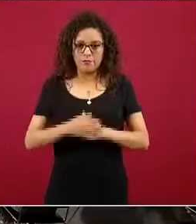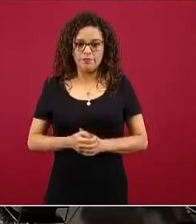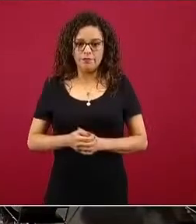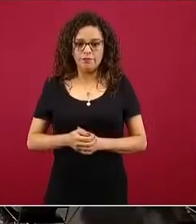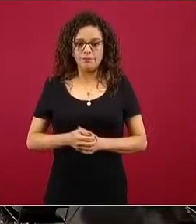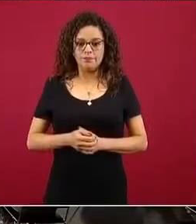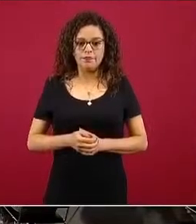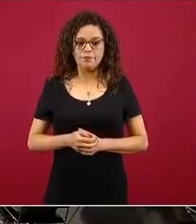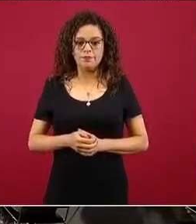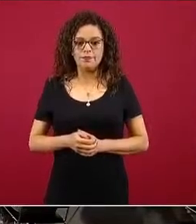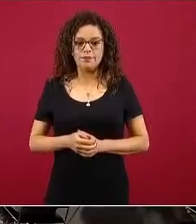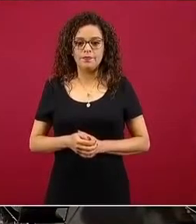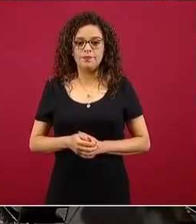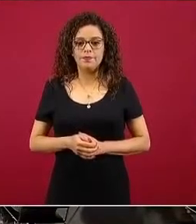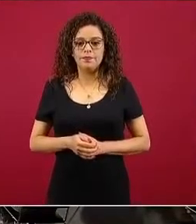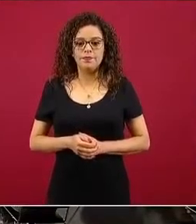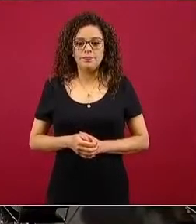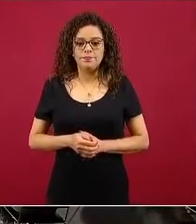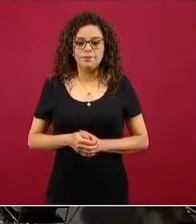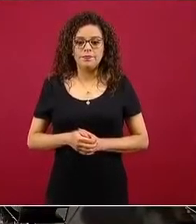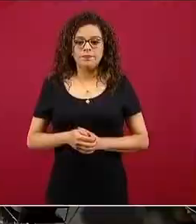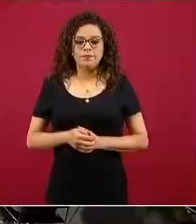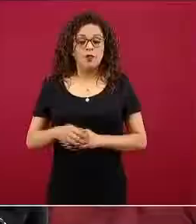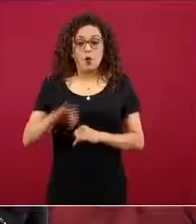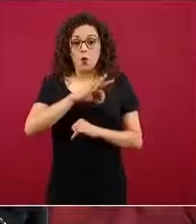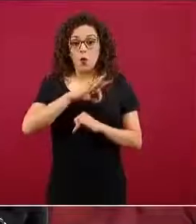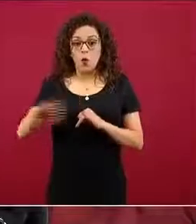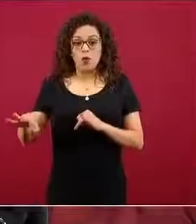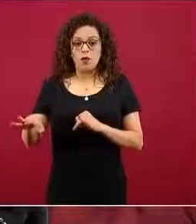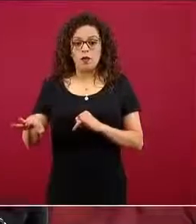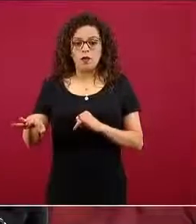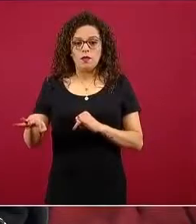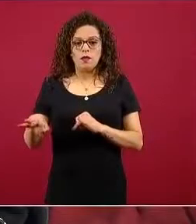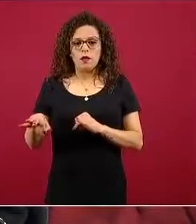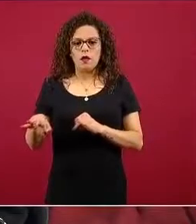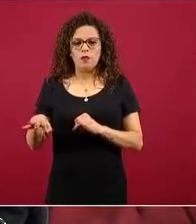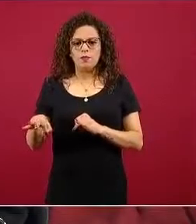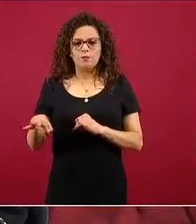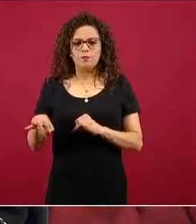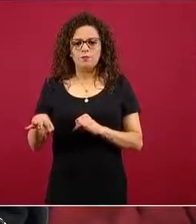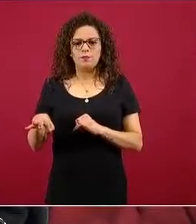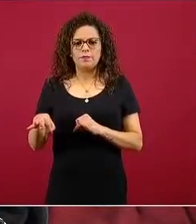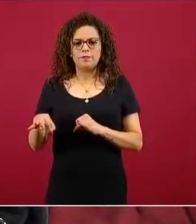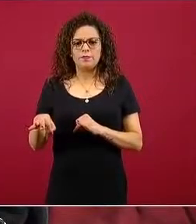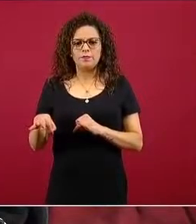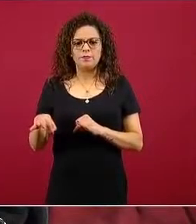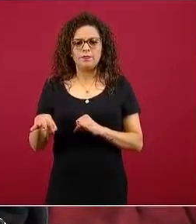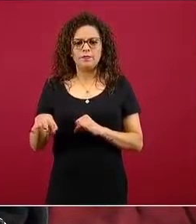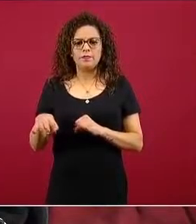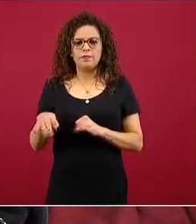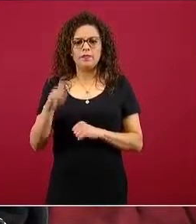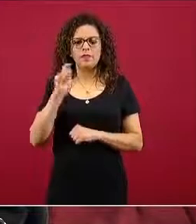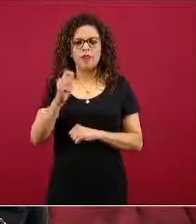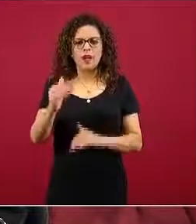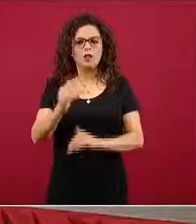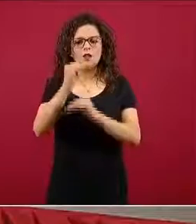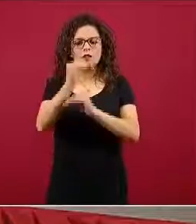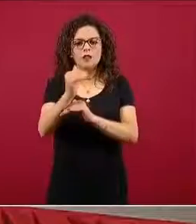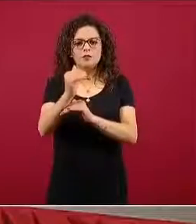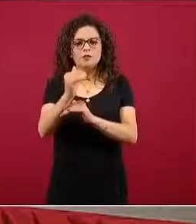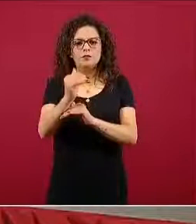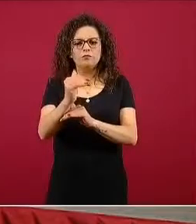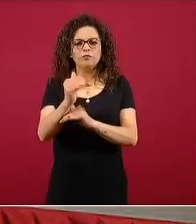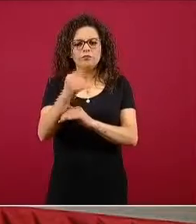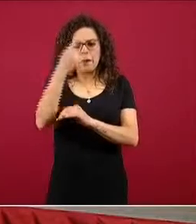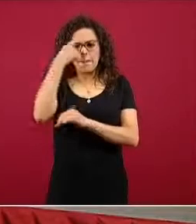Vamos a la última, después del bloque de la parte de vacunación, que me gustaría que lo presentara